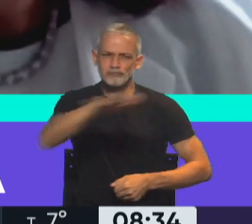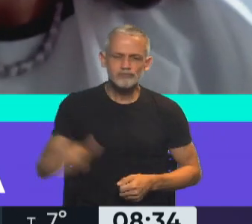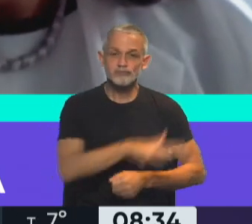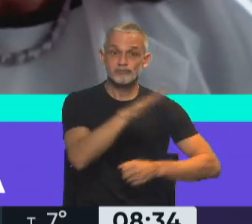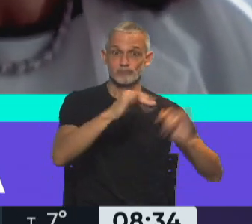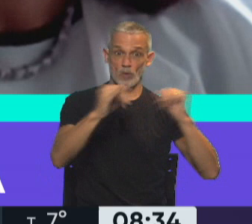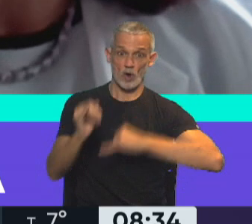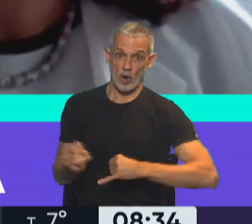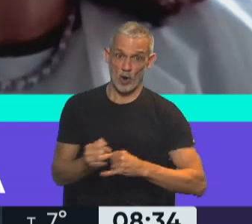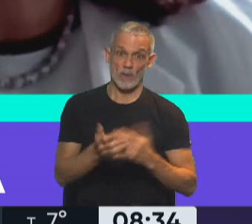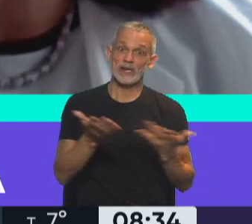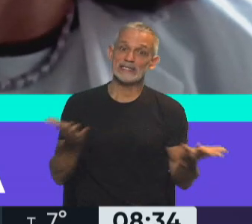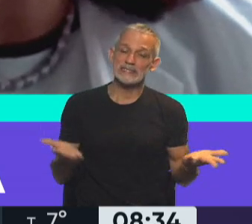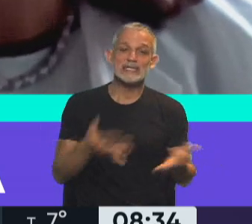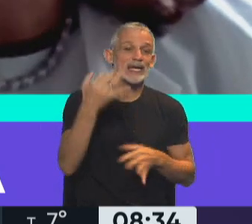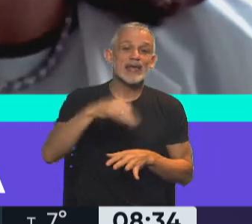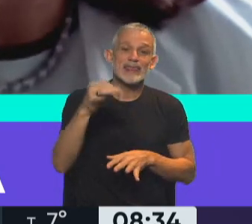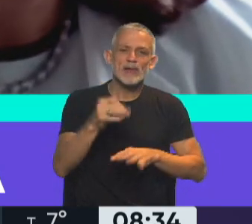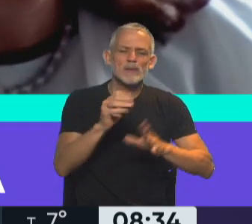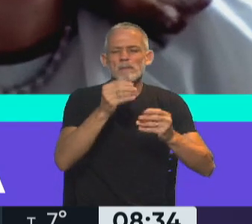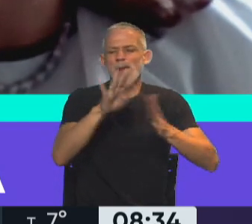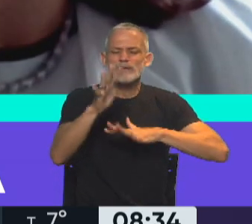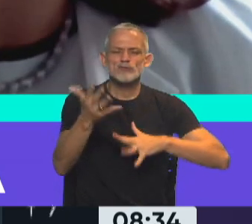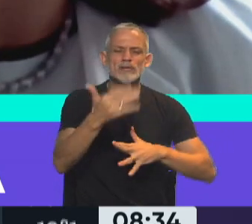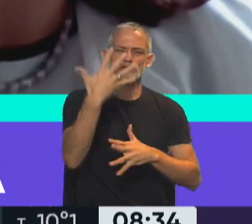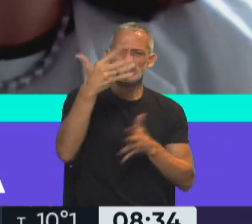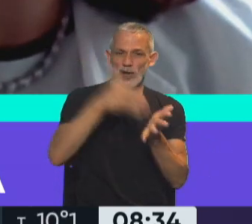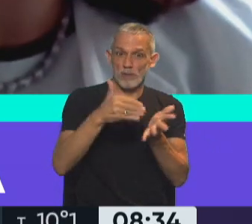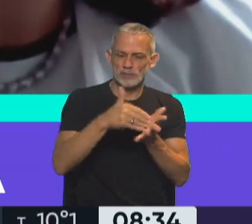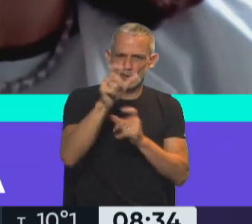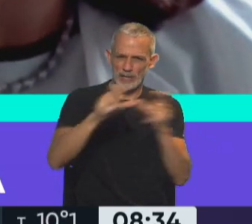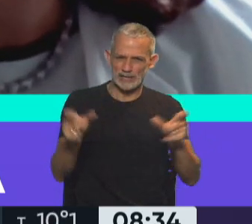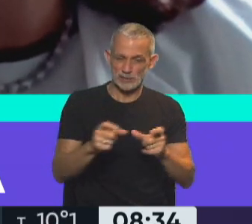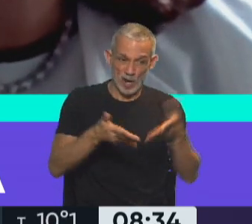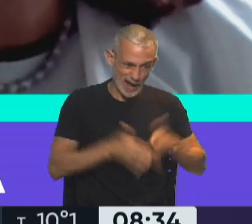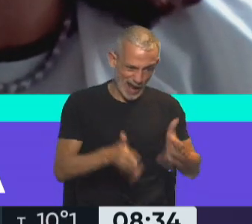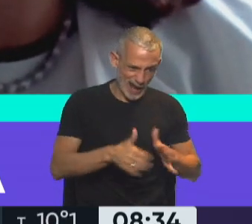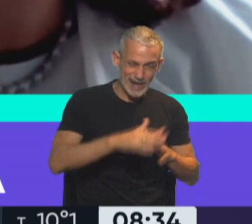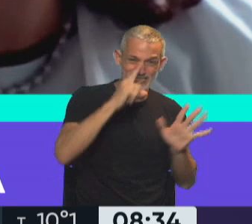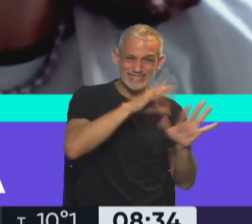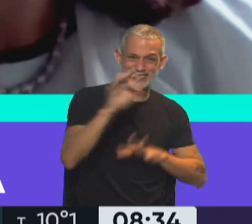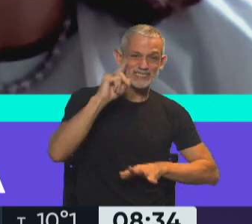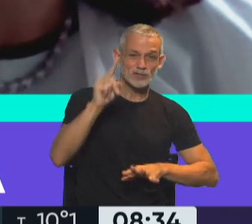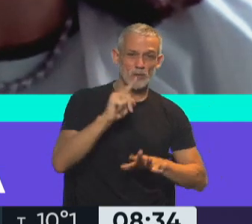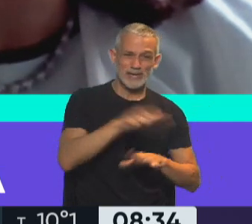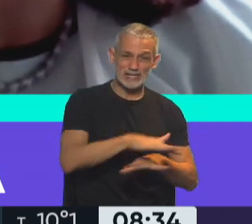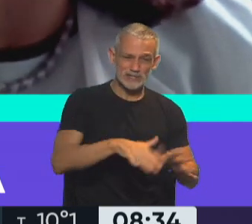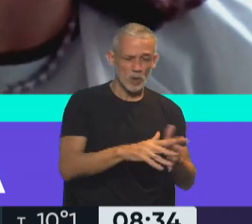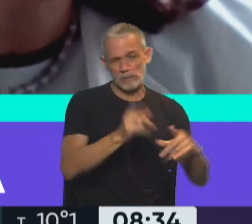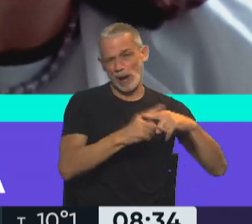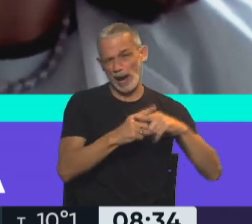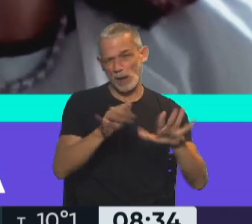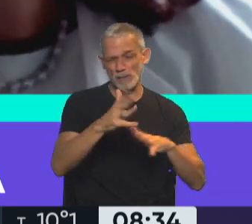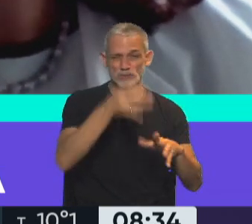población que por lo menos son 5 millones de chicos, porque nacen 700.000 chicos en el país y calculemos